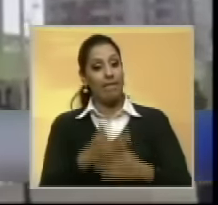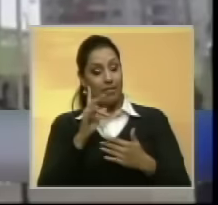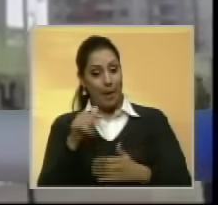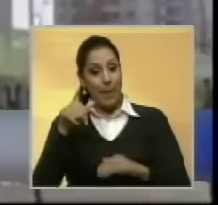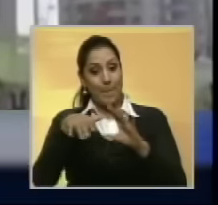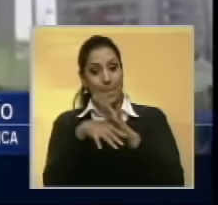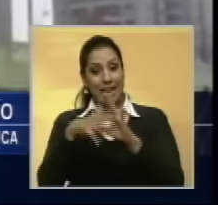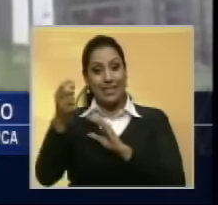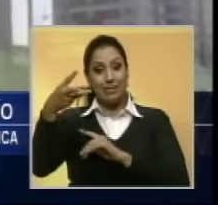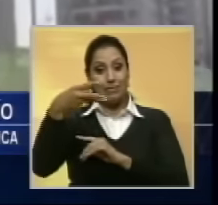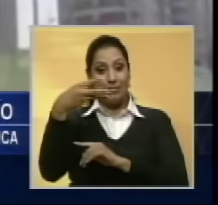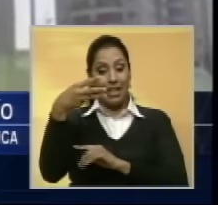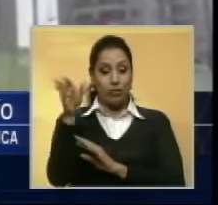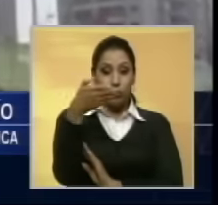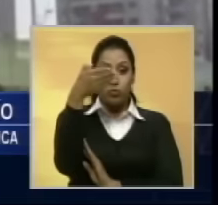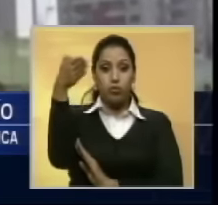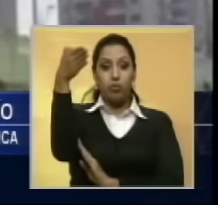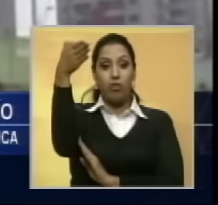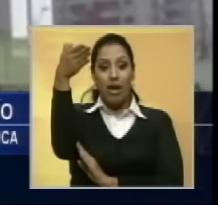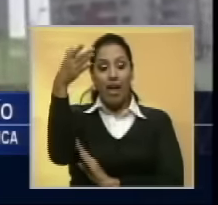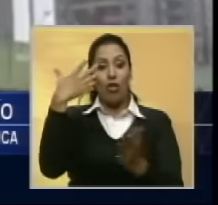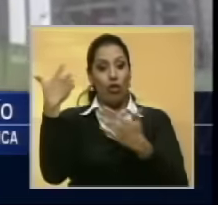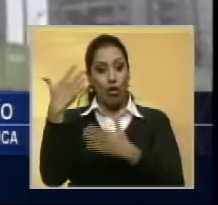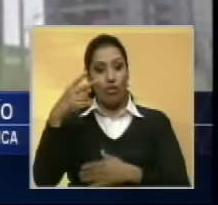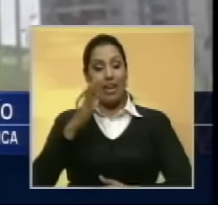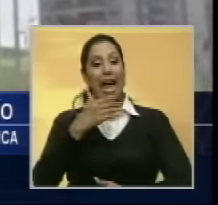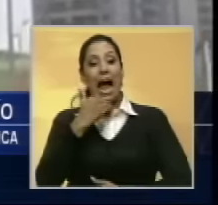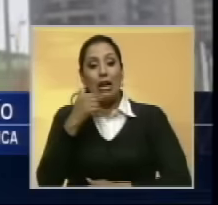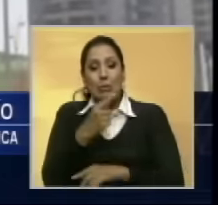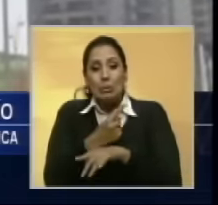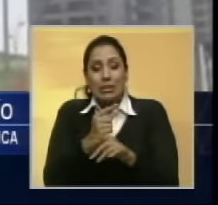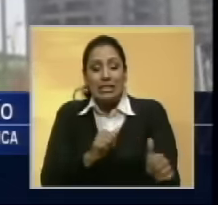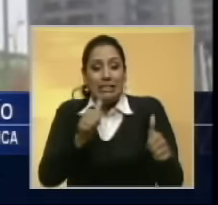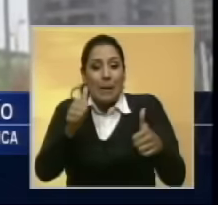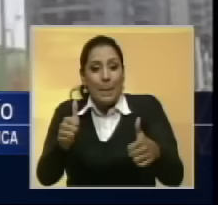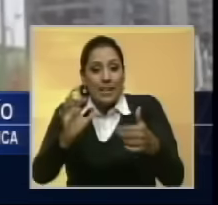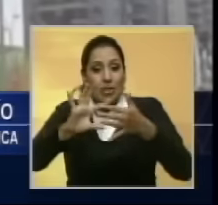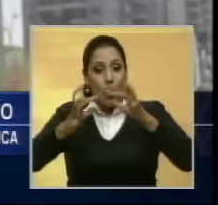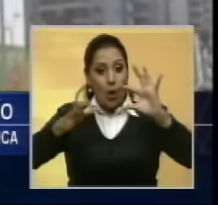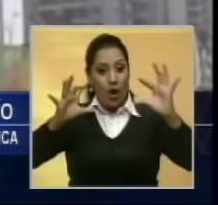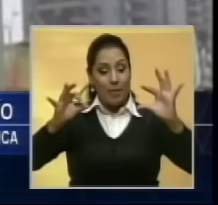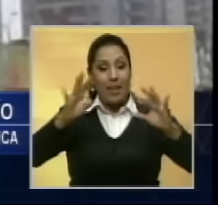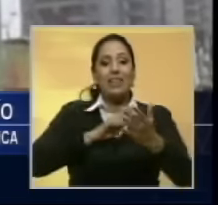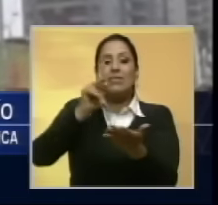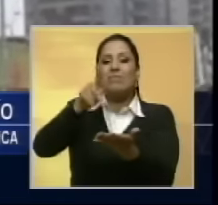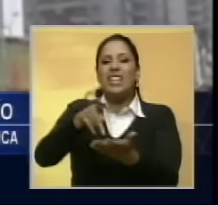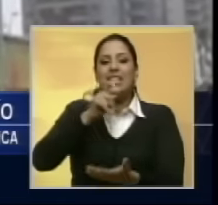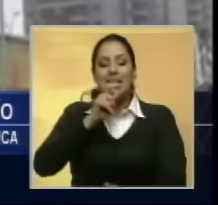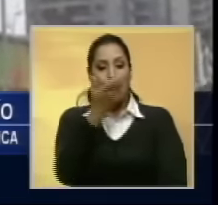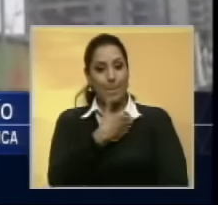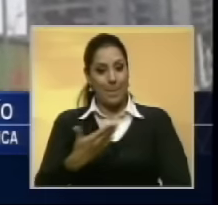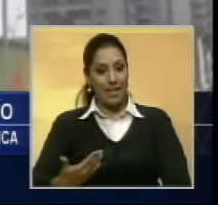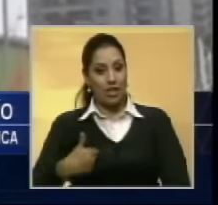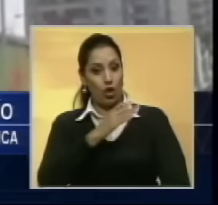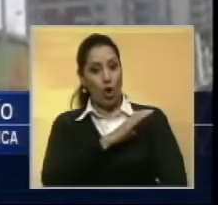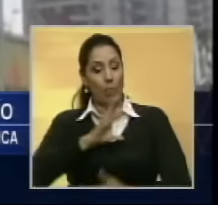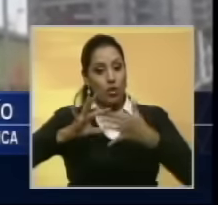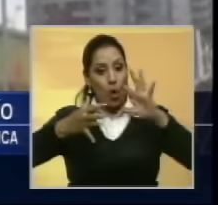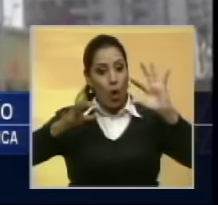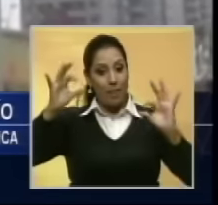el tricolor venezolano fue izado en la Villa Olímpica de Río de Janeiro a tan solo horas del inicio de los Juegos. Estuvieron presentes el presidente del Comité